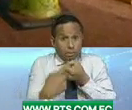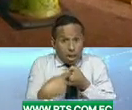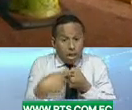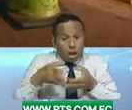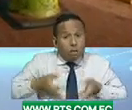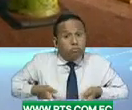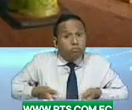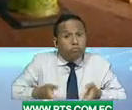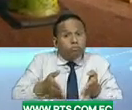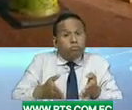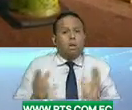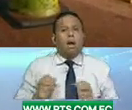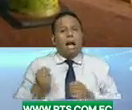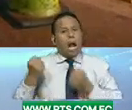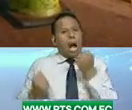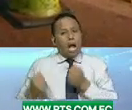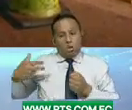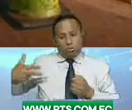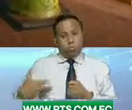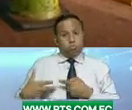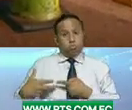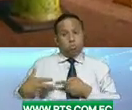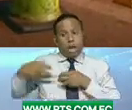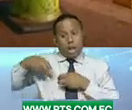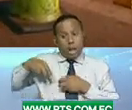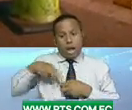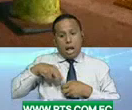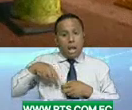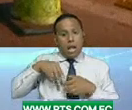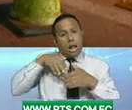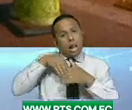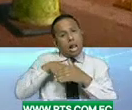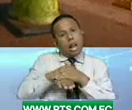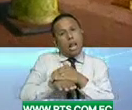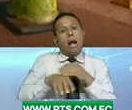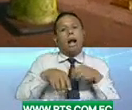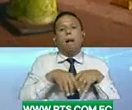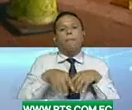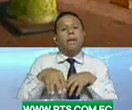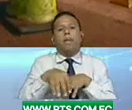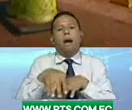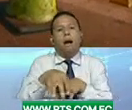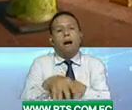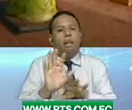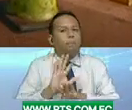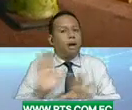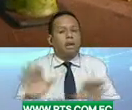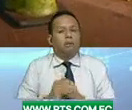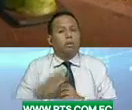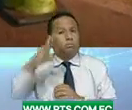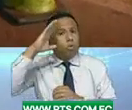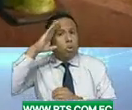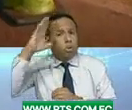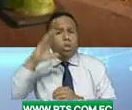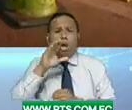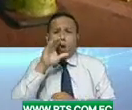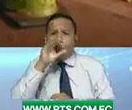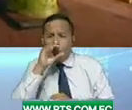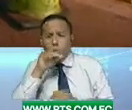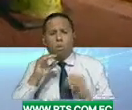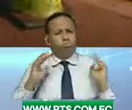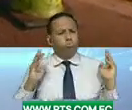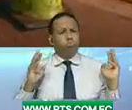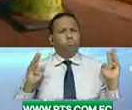Se bajan y desde aquí pueden caminar hacia el estadio. Hay personal que va a estar de la policía, de la ATM, guiando a